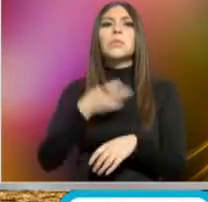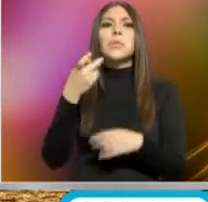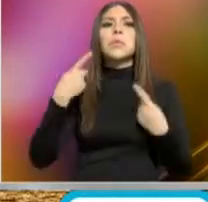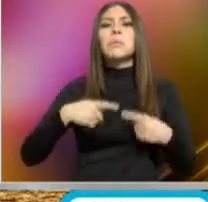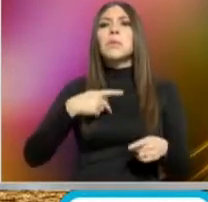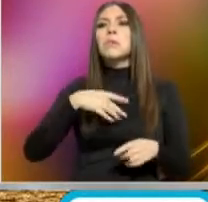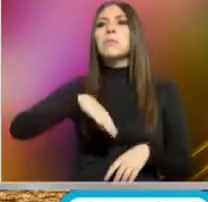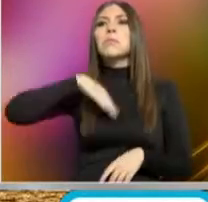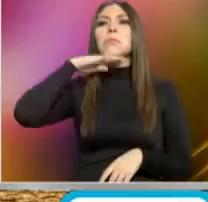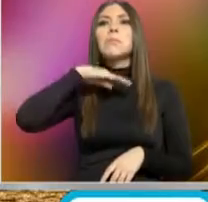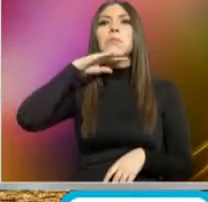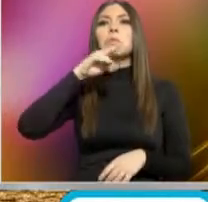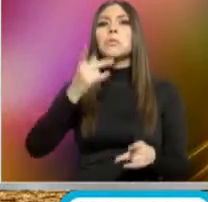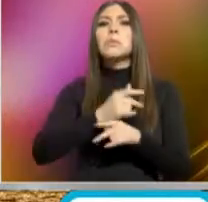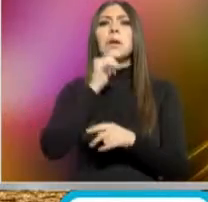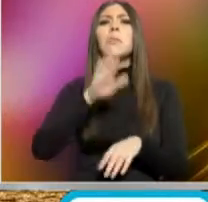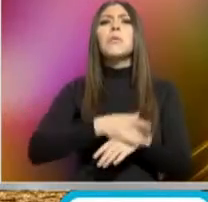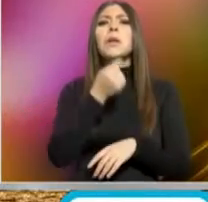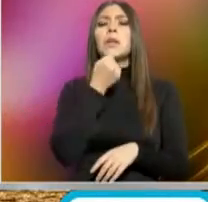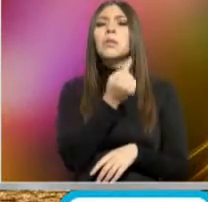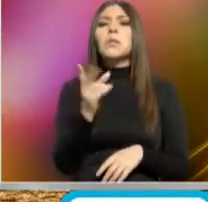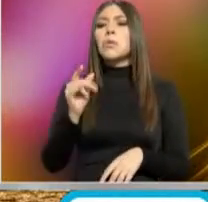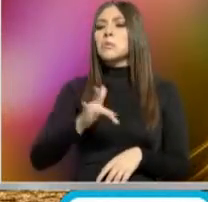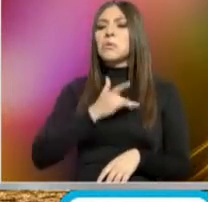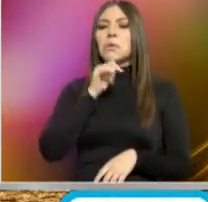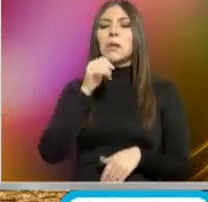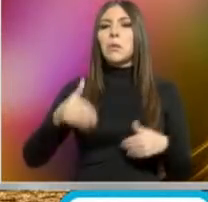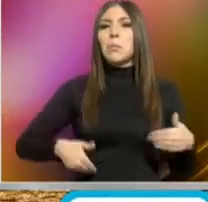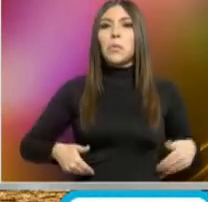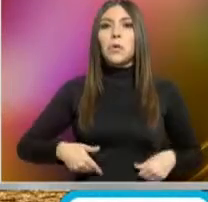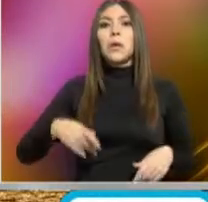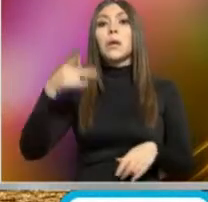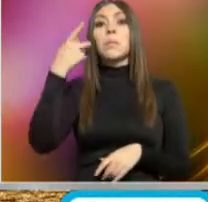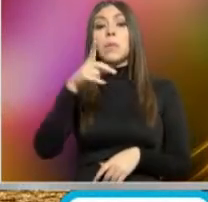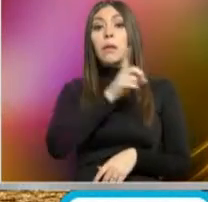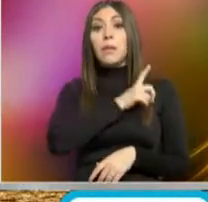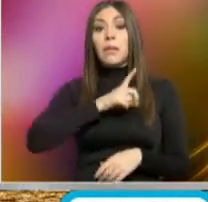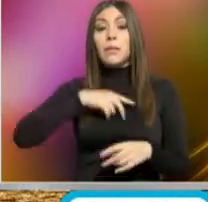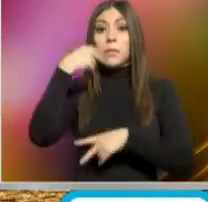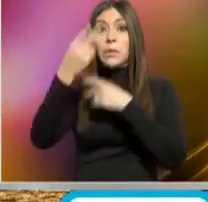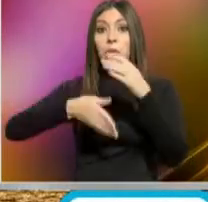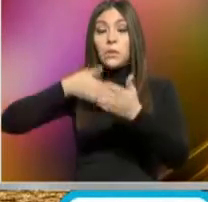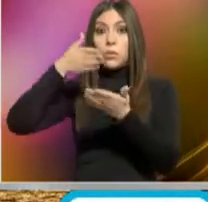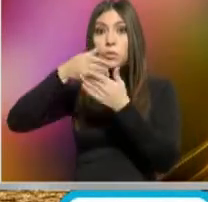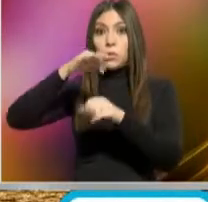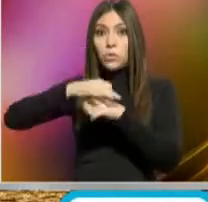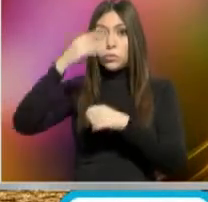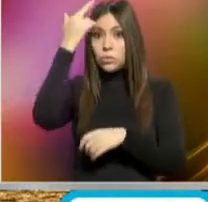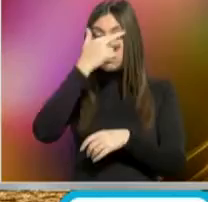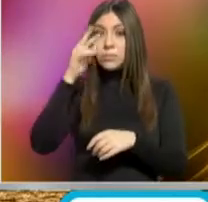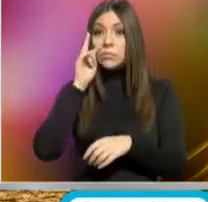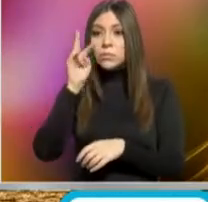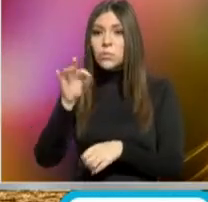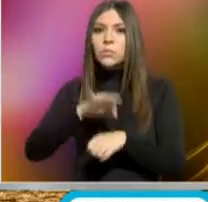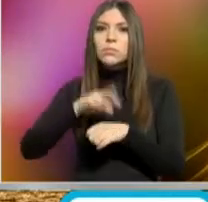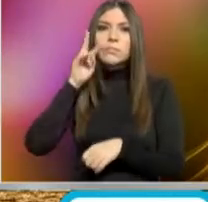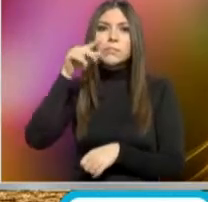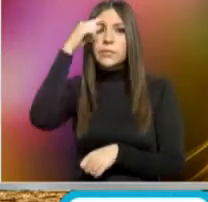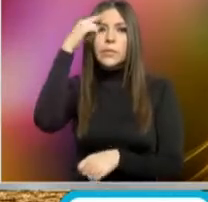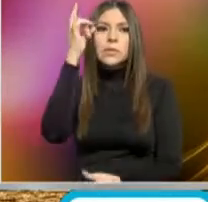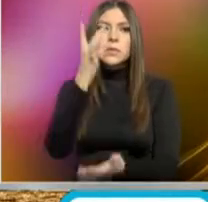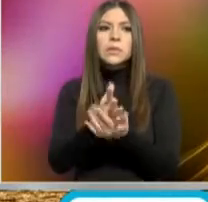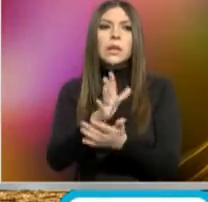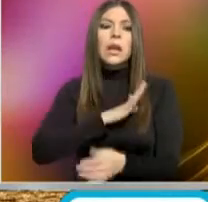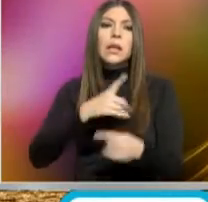del agua. No se dan cuenta porque al niño no le molesta. Entonces, pero si se lleva una revisión, el médico se va a dar cuenta que tiene esa diferencia Muy bien. y se puede dar el